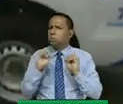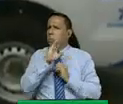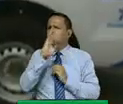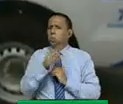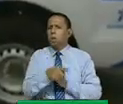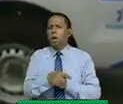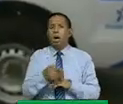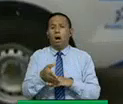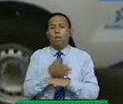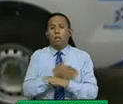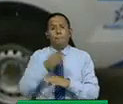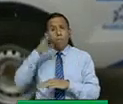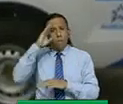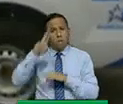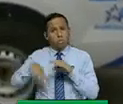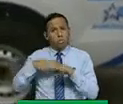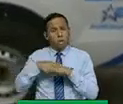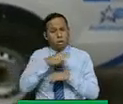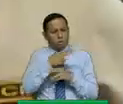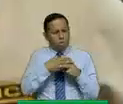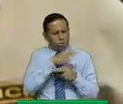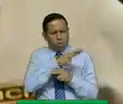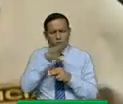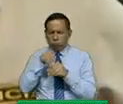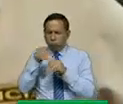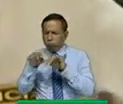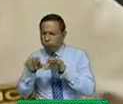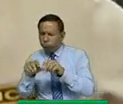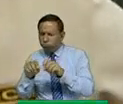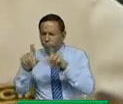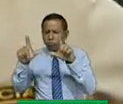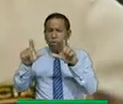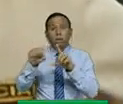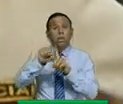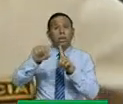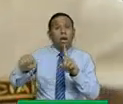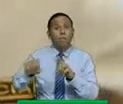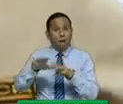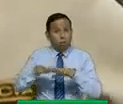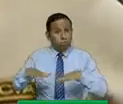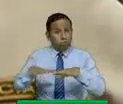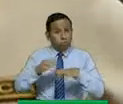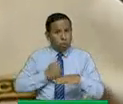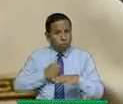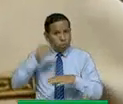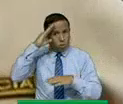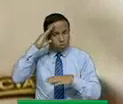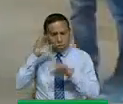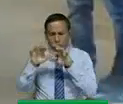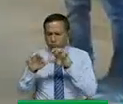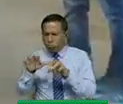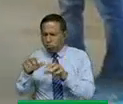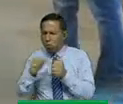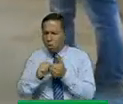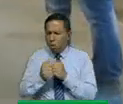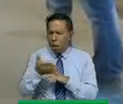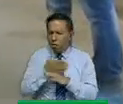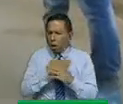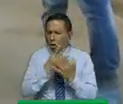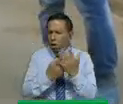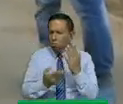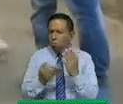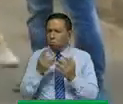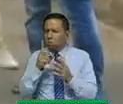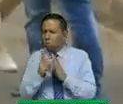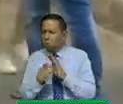de la Policía Nacional. Nosotros, dentro del sistema CIMNE, no tiene ninguna situación la señora, ni tampoco los familiares,